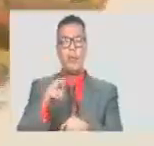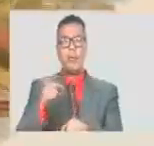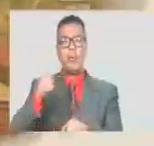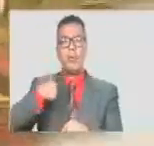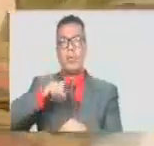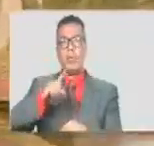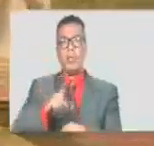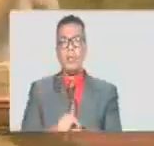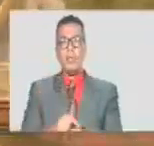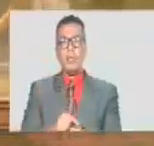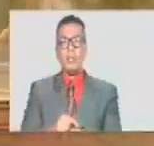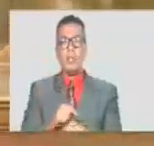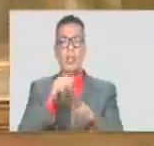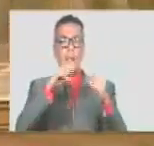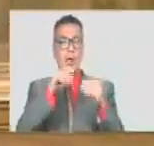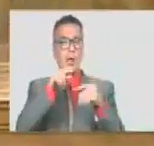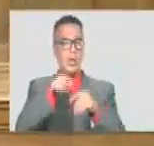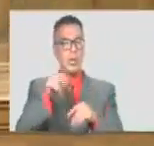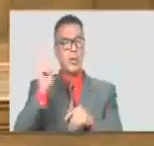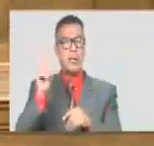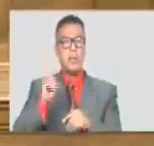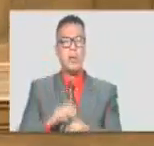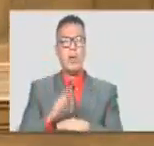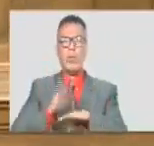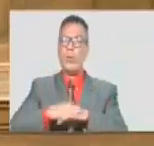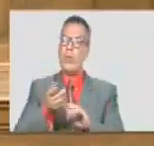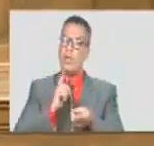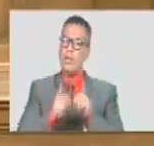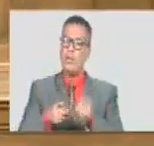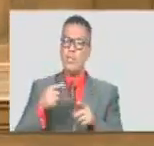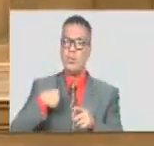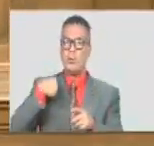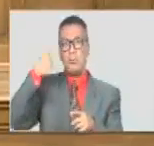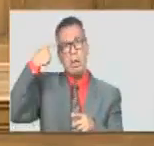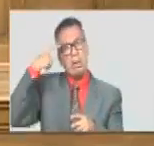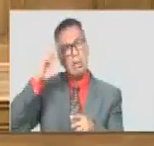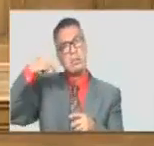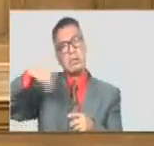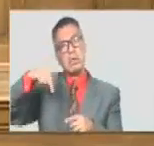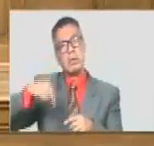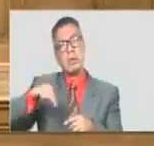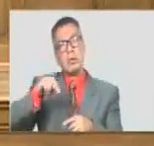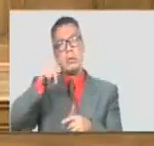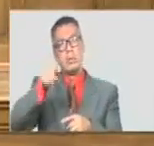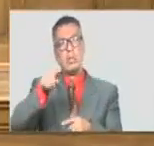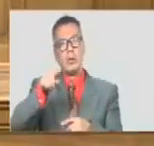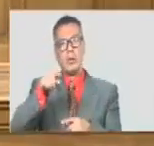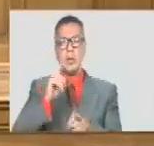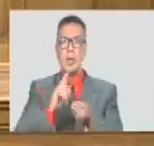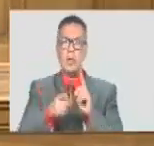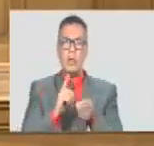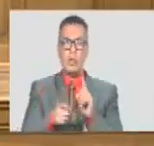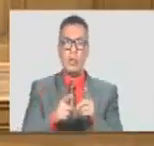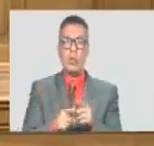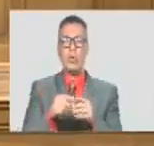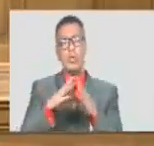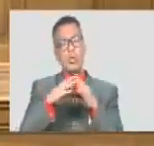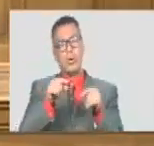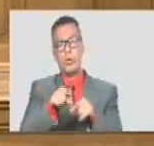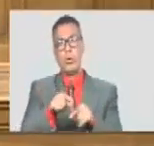y en toda nuestra América, pero estamos hablando de Venezuela, porque a veces parece normal que que un agente de seguridad, algunos, para no decir que